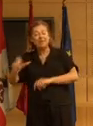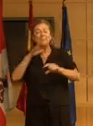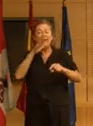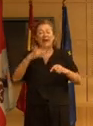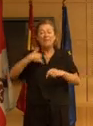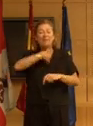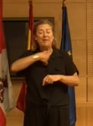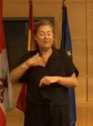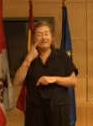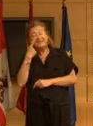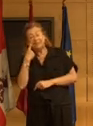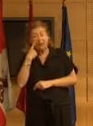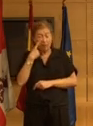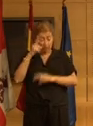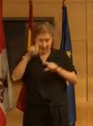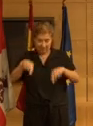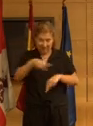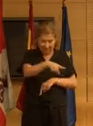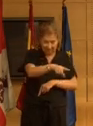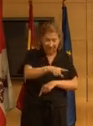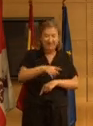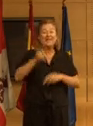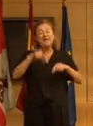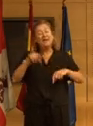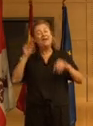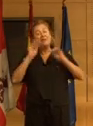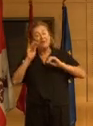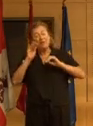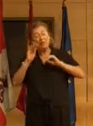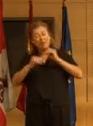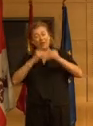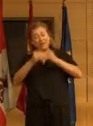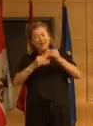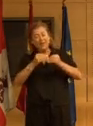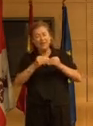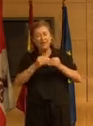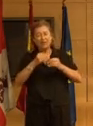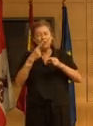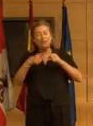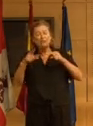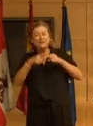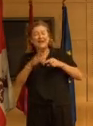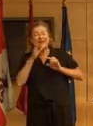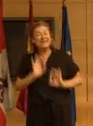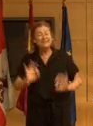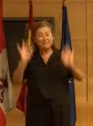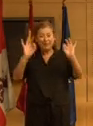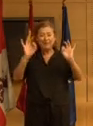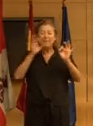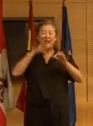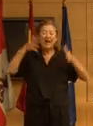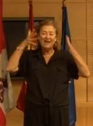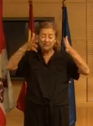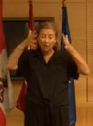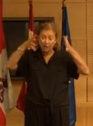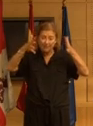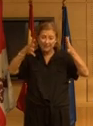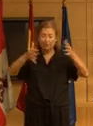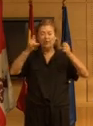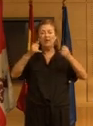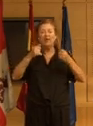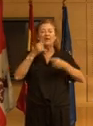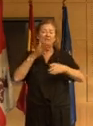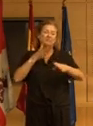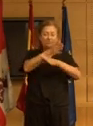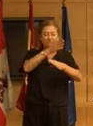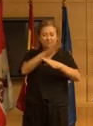funciones de inspección, y también han llevado a cabo acciones específicas de asesoramiento y de